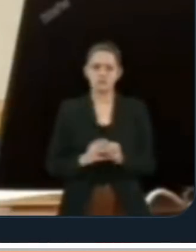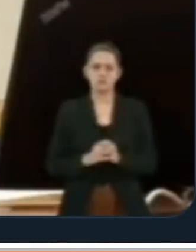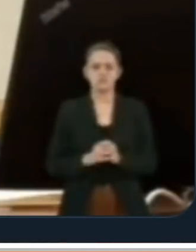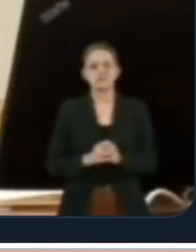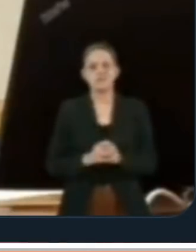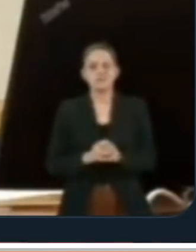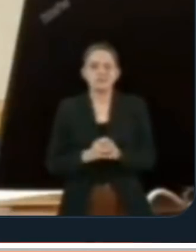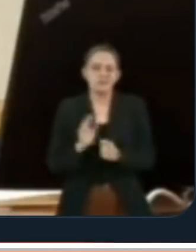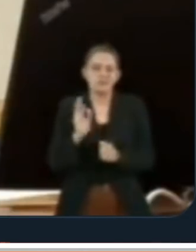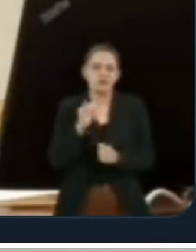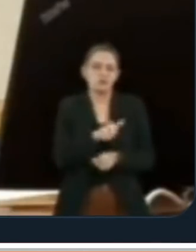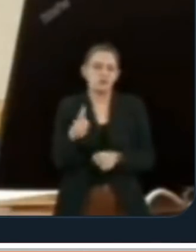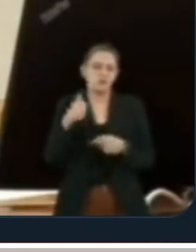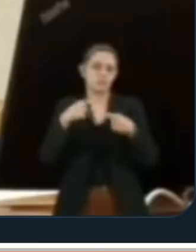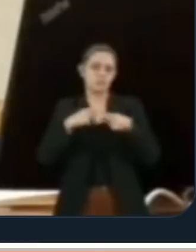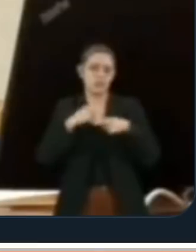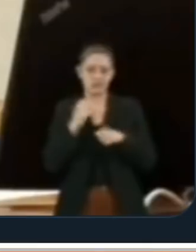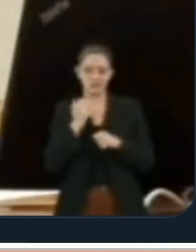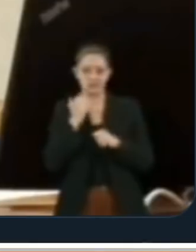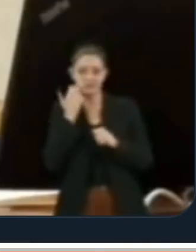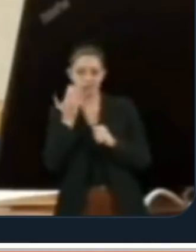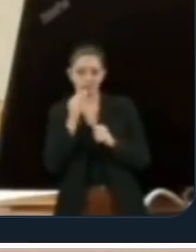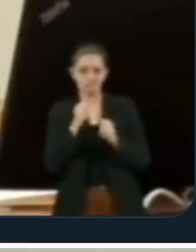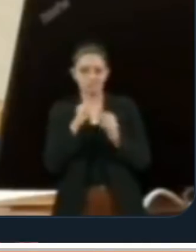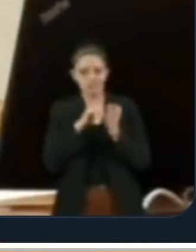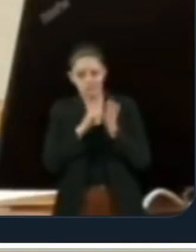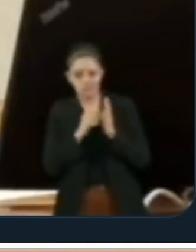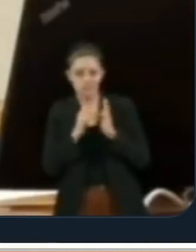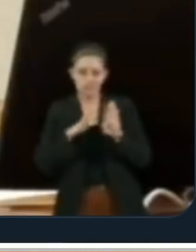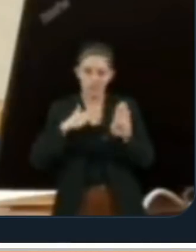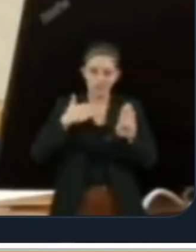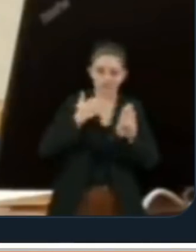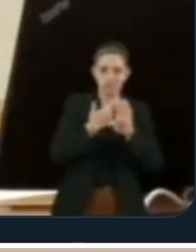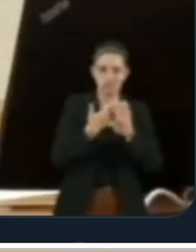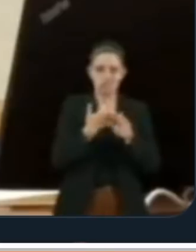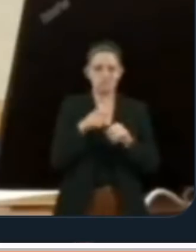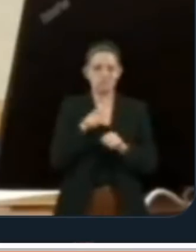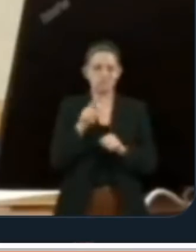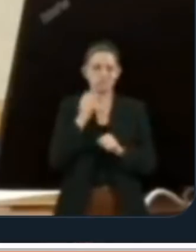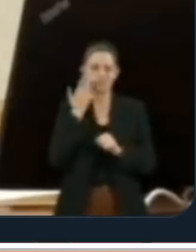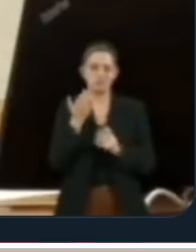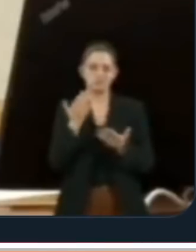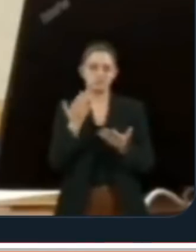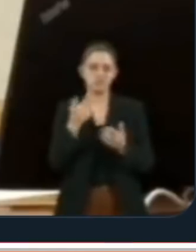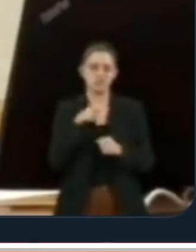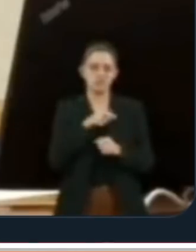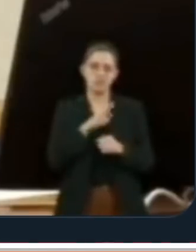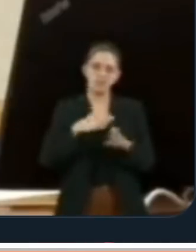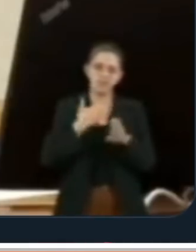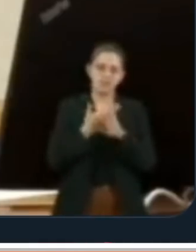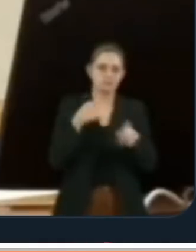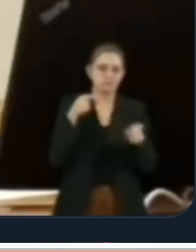otras intenciones, probablemente oscuras, claramente malintencionadas en términos